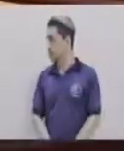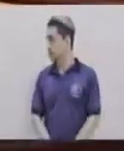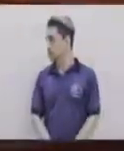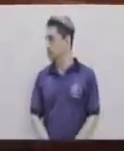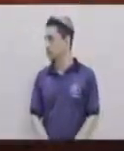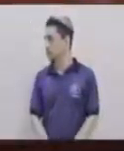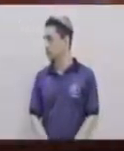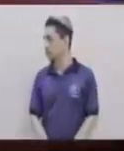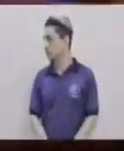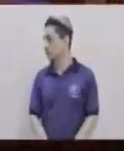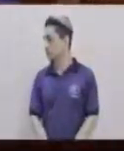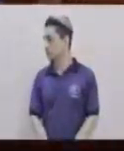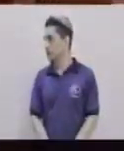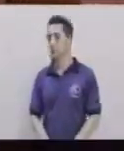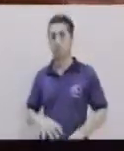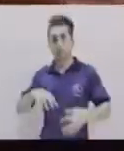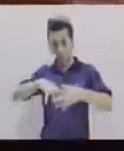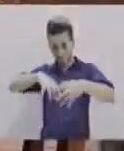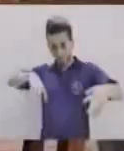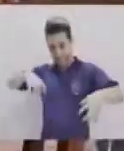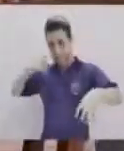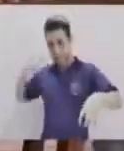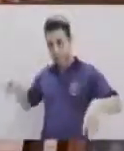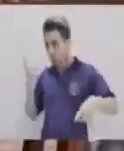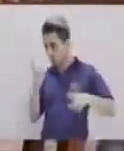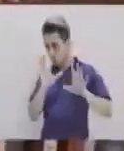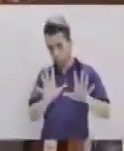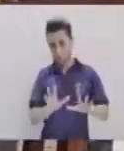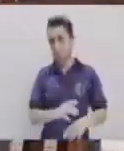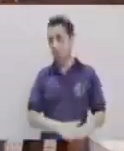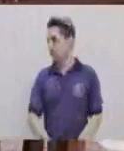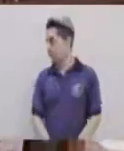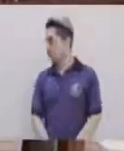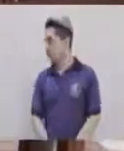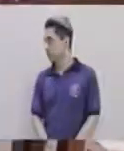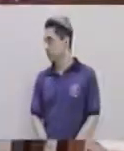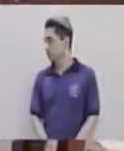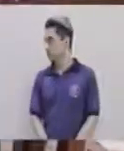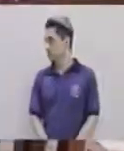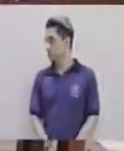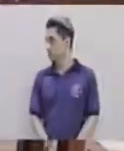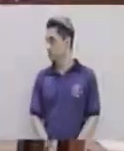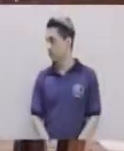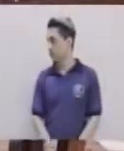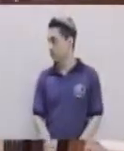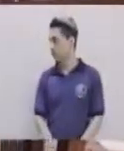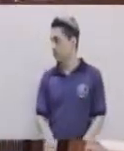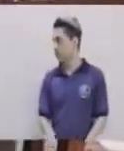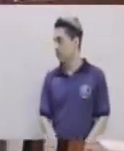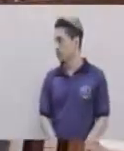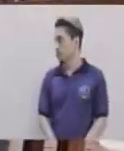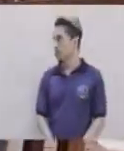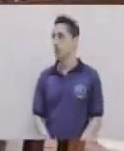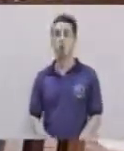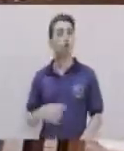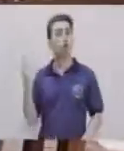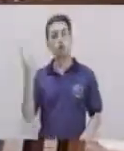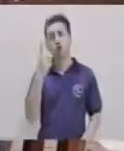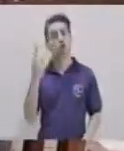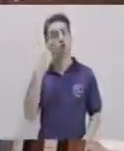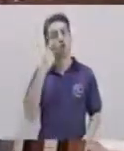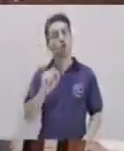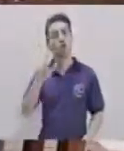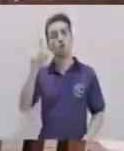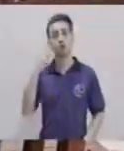que se forma. Ya las dos juntas, cuando se unen, se amplía el repertorio totalmente, porque se dejan de tocar